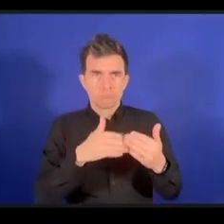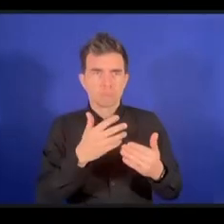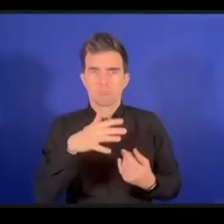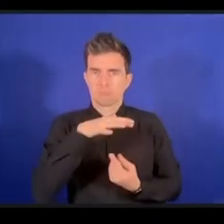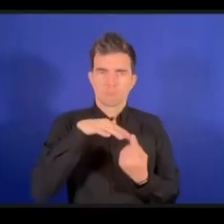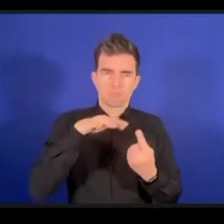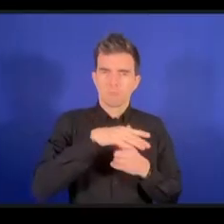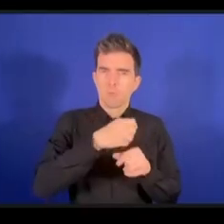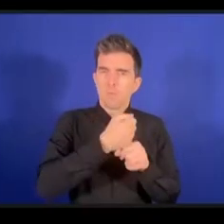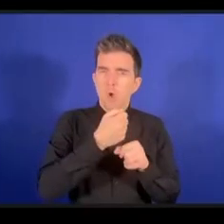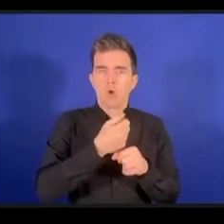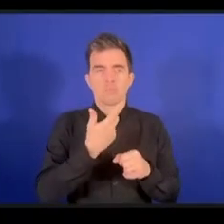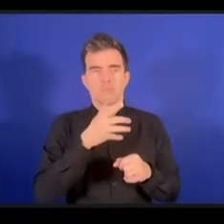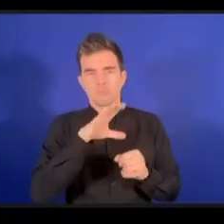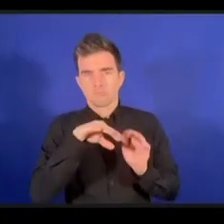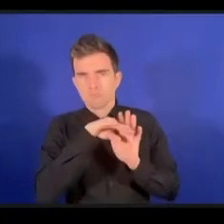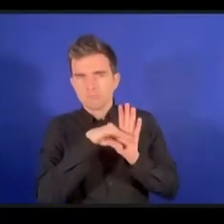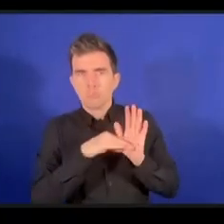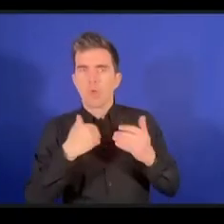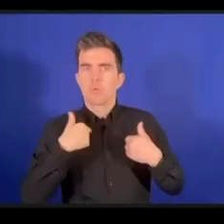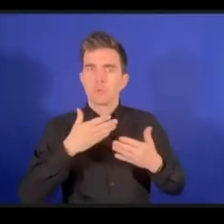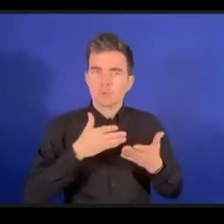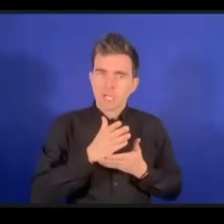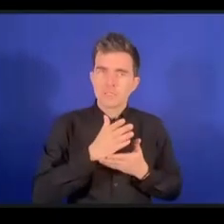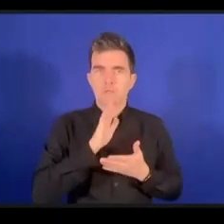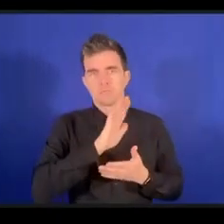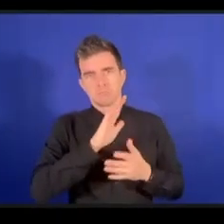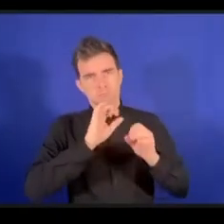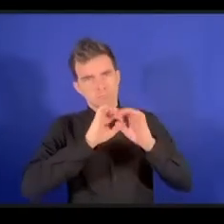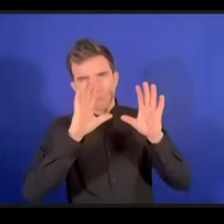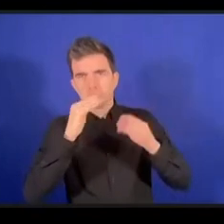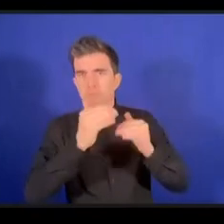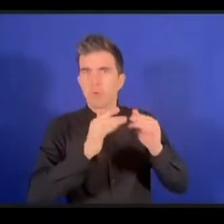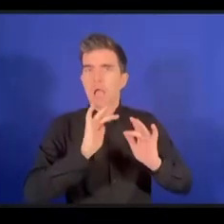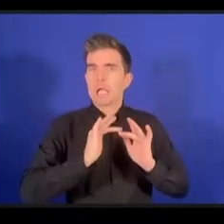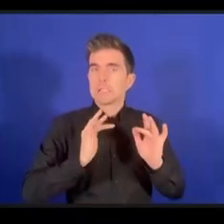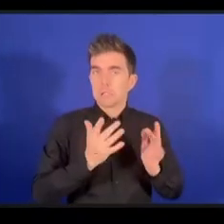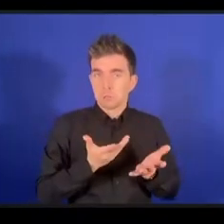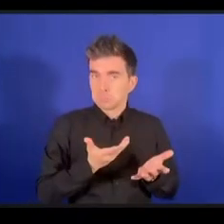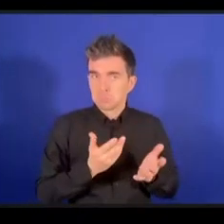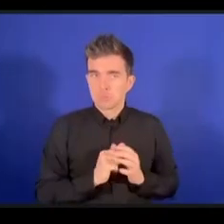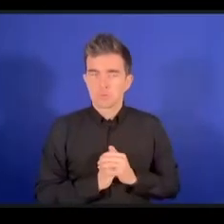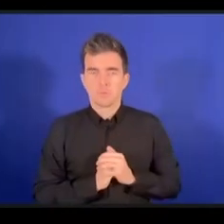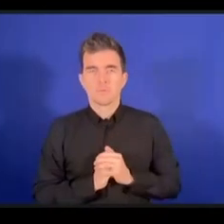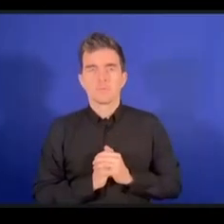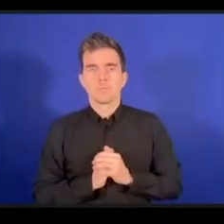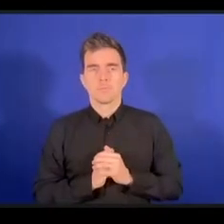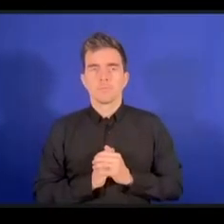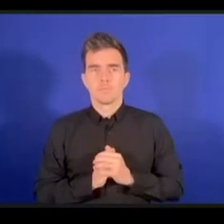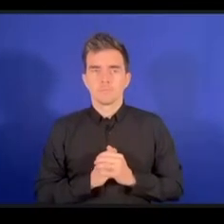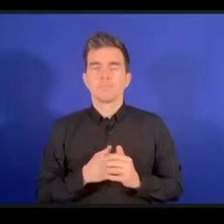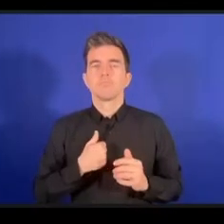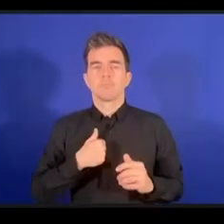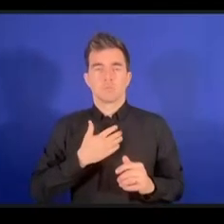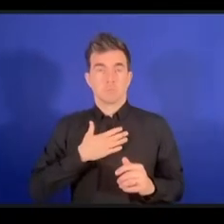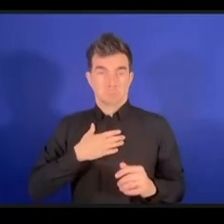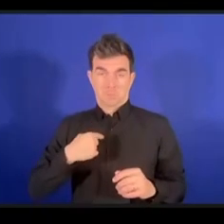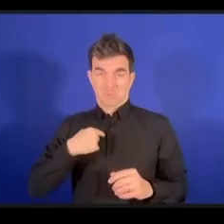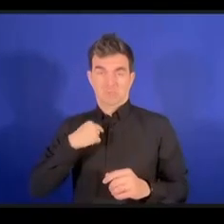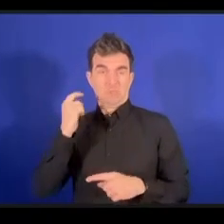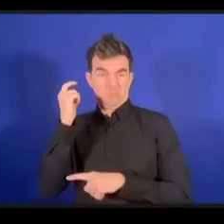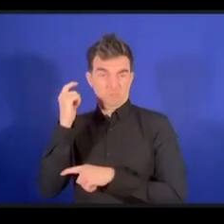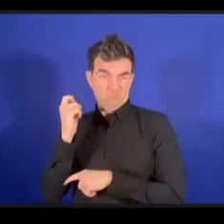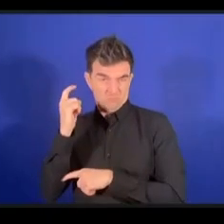para internet Bueno empiezo y luego continúe usted porque usted tiene